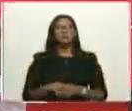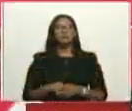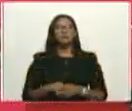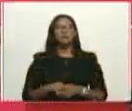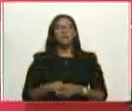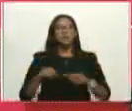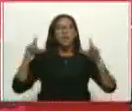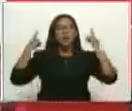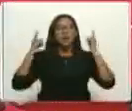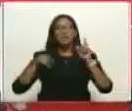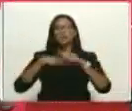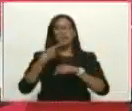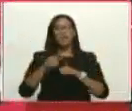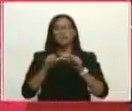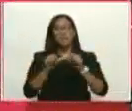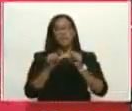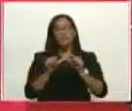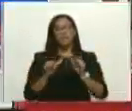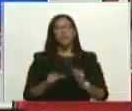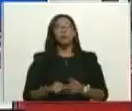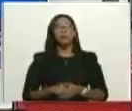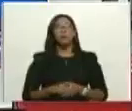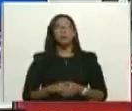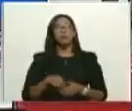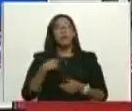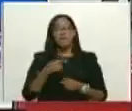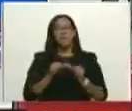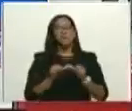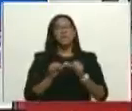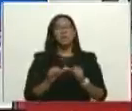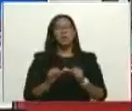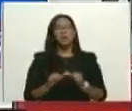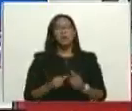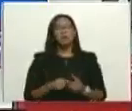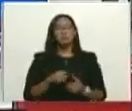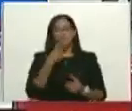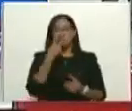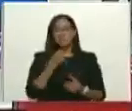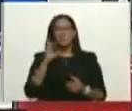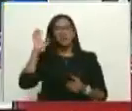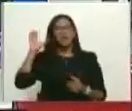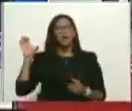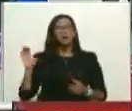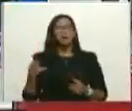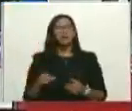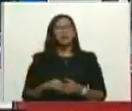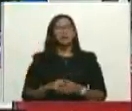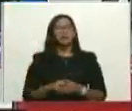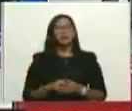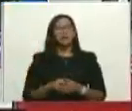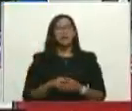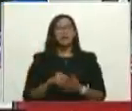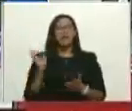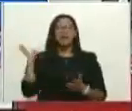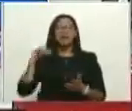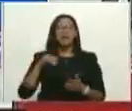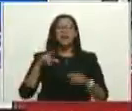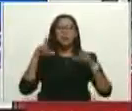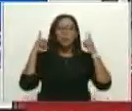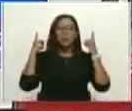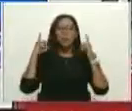La Guaira y mañana seguimos. Mañana sigue. Recorriendo el país. Sí, señor, mañana nos toca Aragua y Guárico. ¿Y